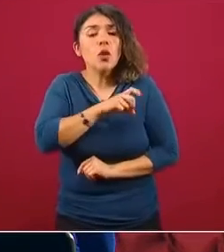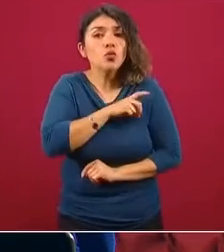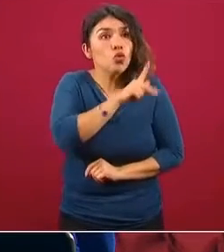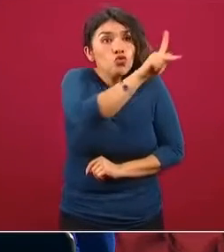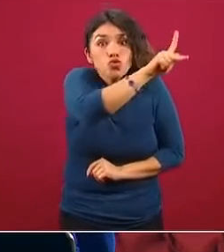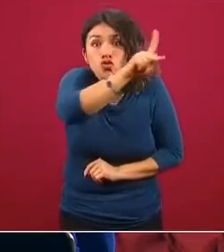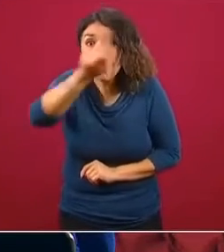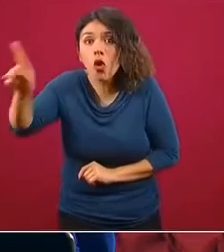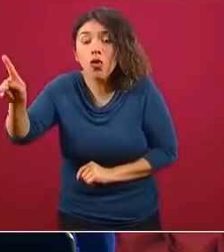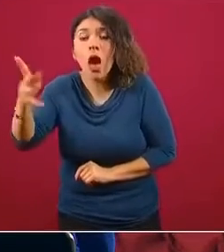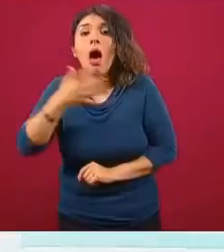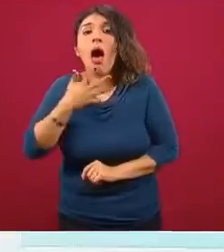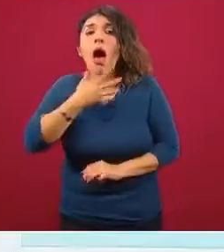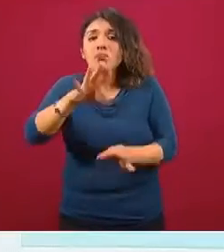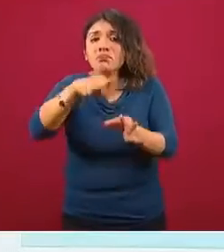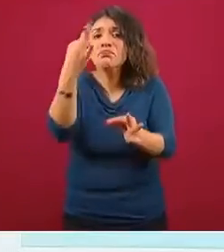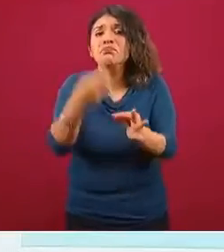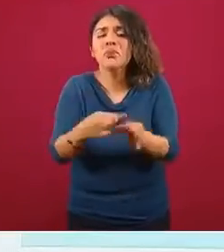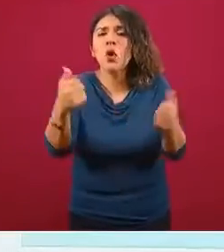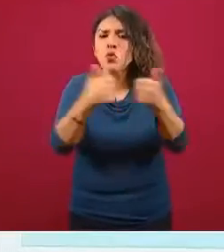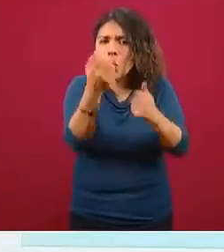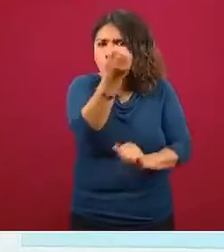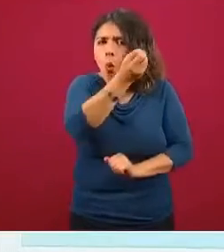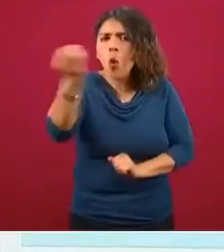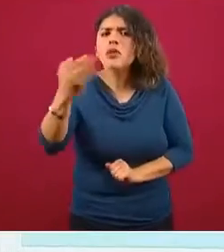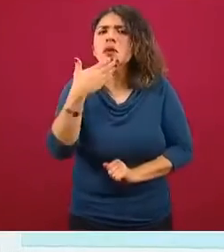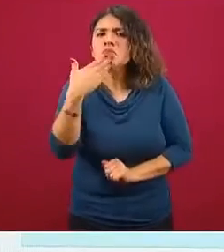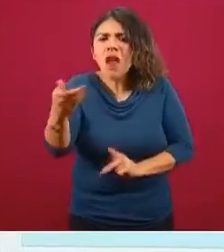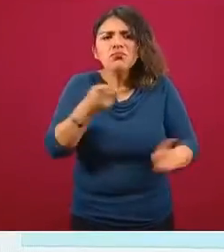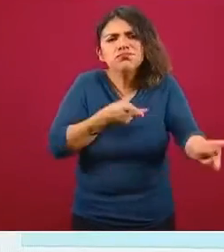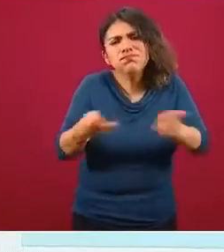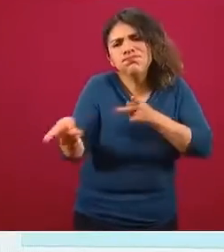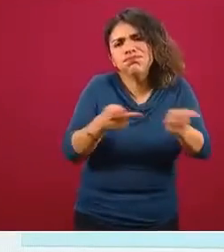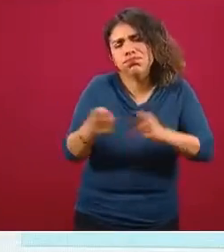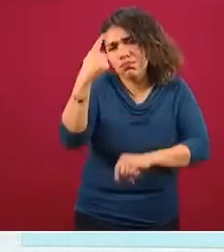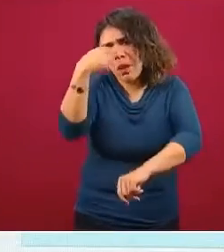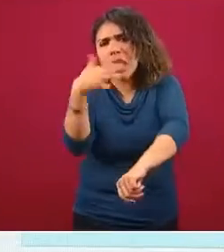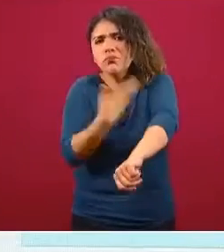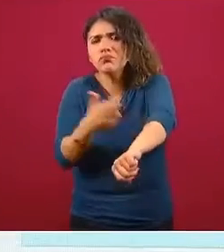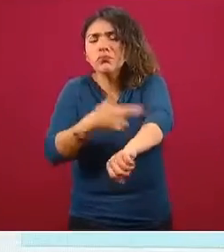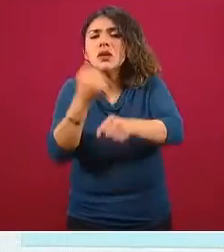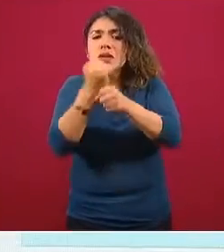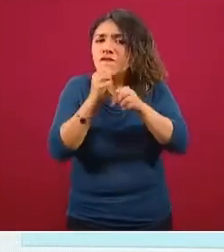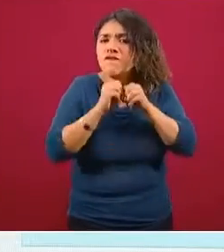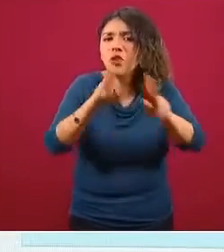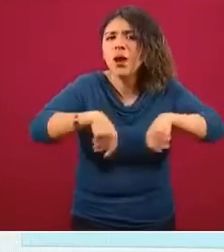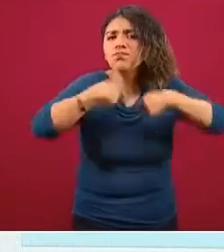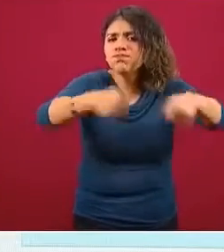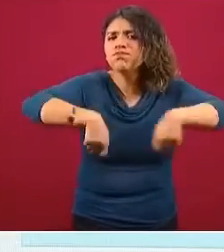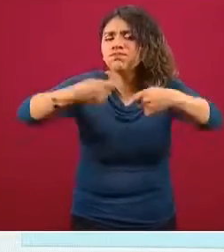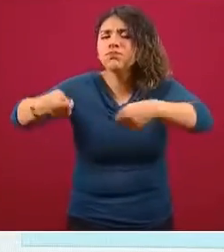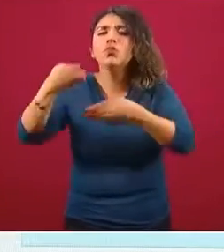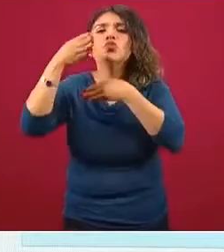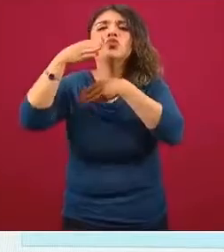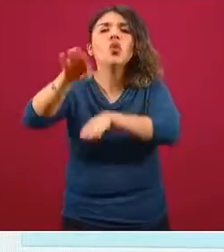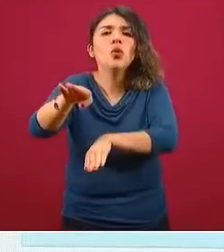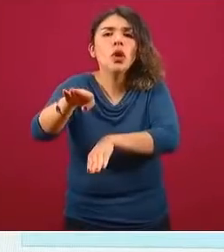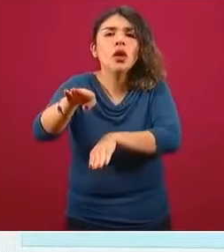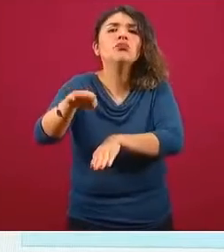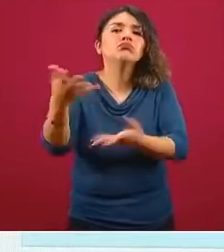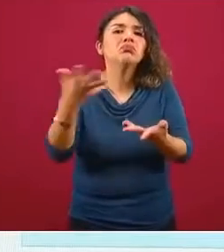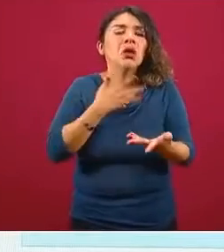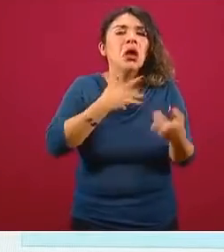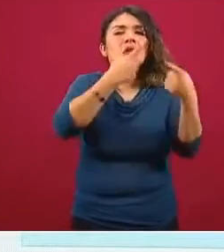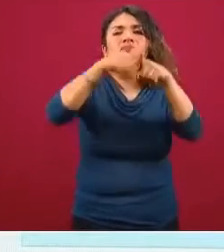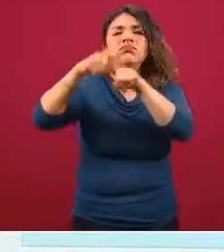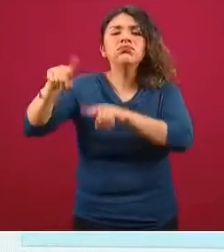ellas cumplen de una manera ordenada, organizada, el proceso de informar sobre las